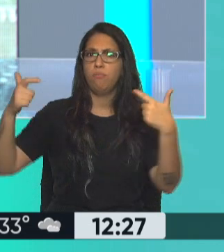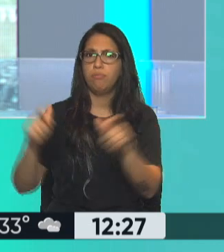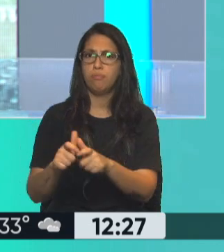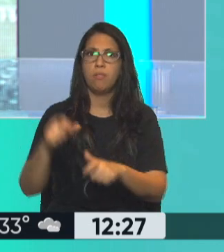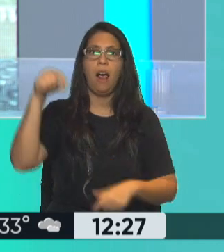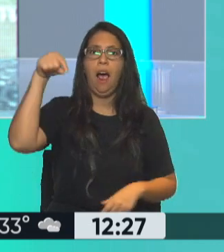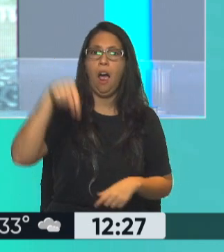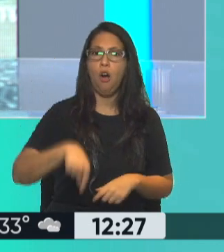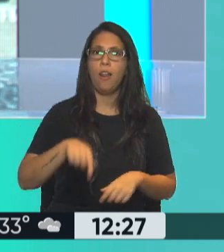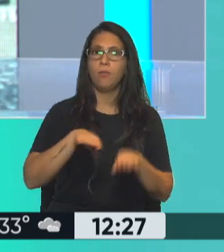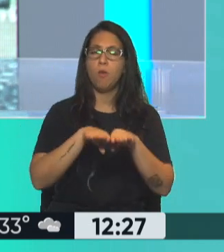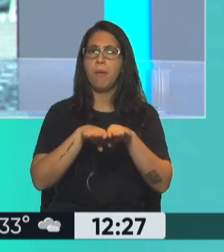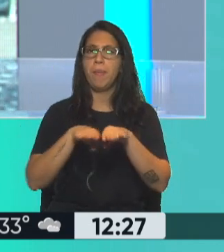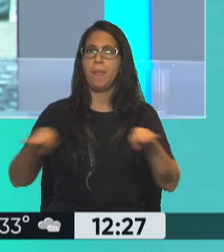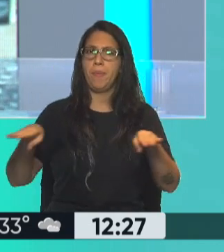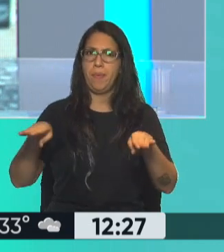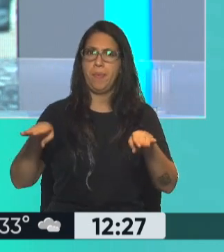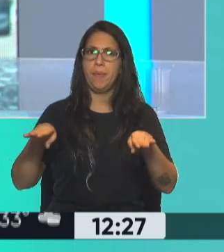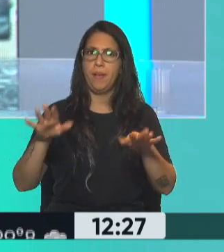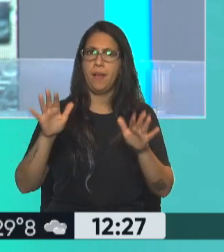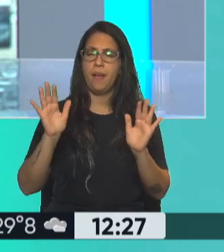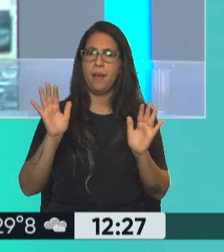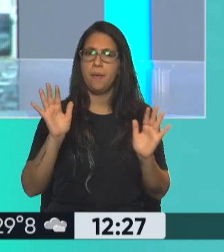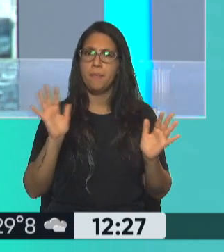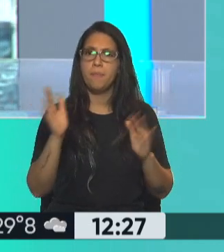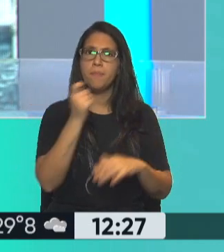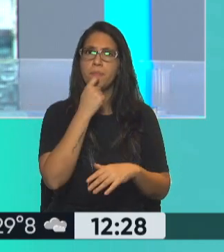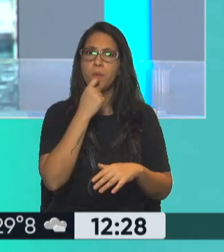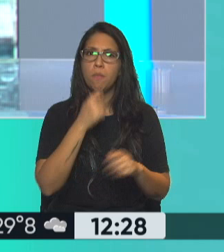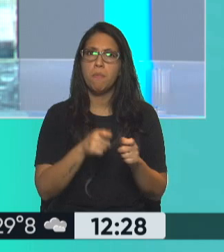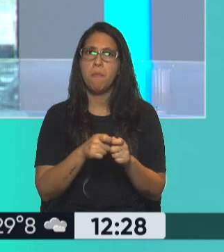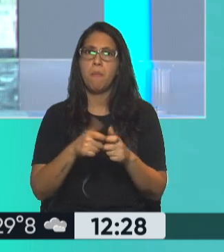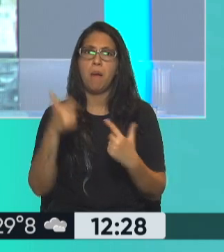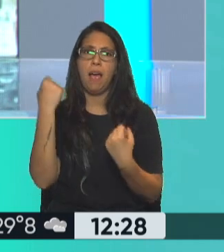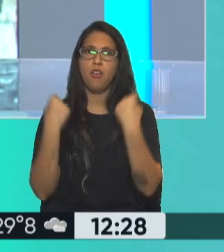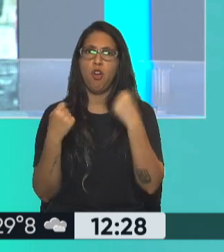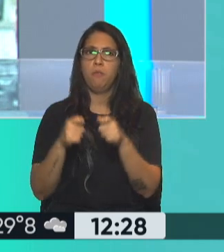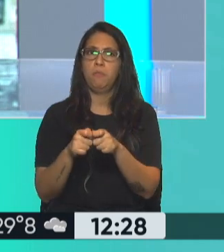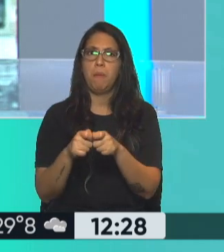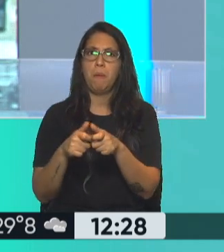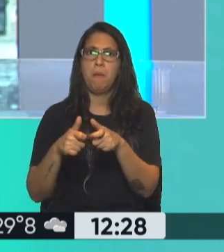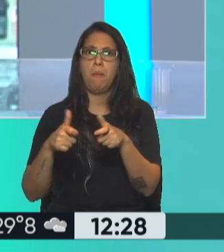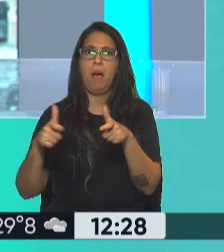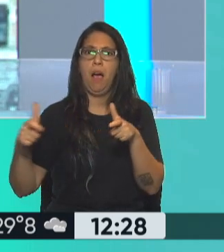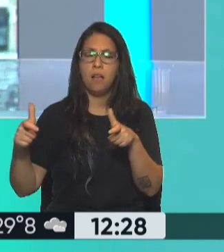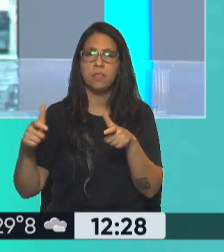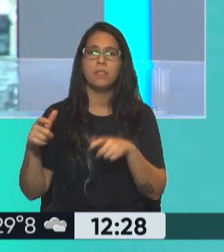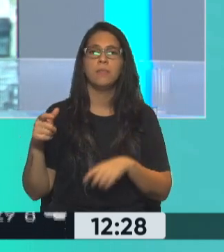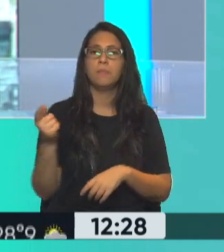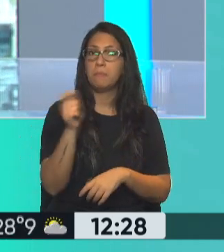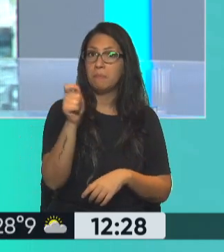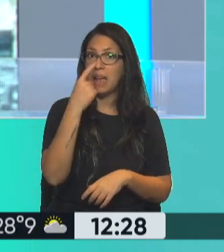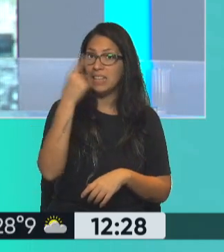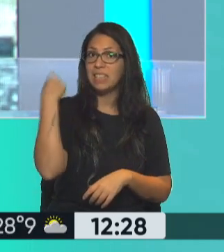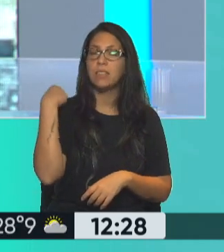de estancamiento, de que se está frenando el crecimiento económico, y en el empleo esto también se ve. Por el último mes hubo un crecimiento